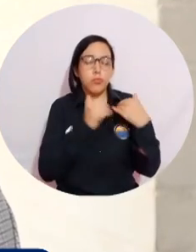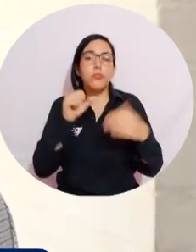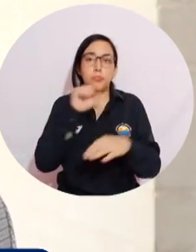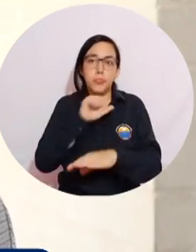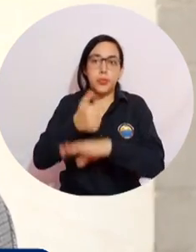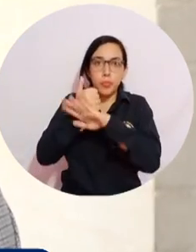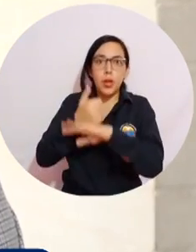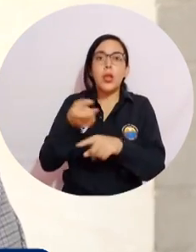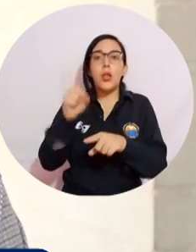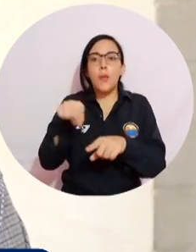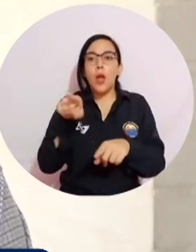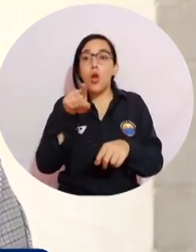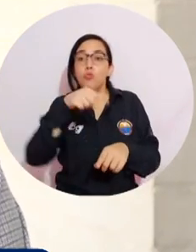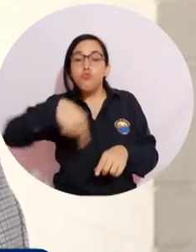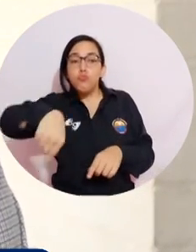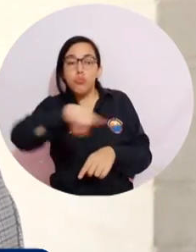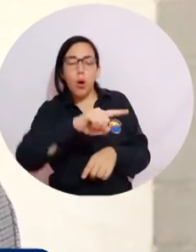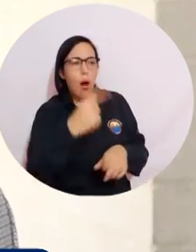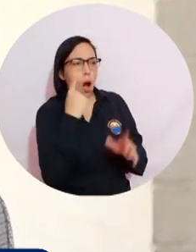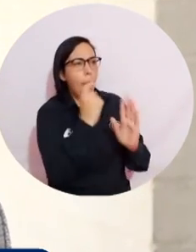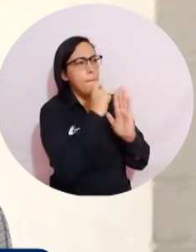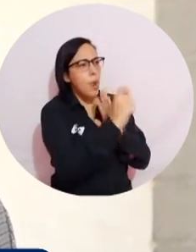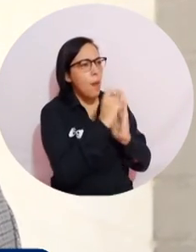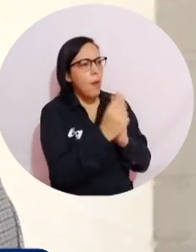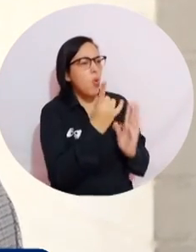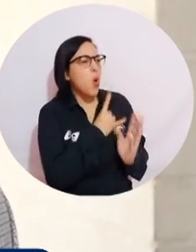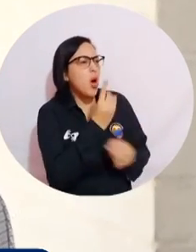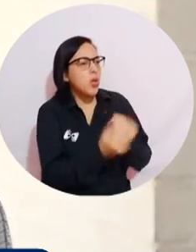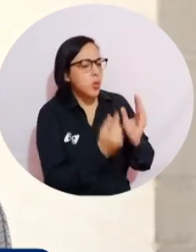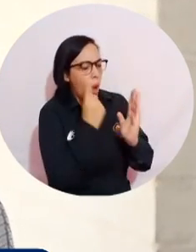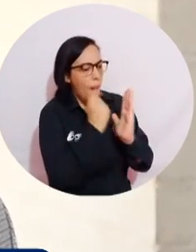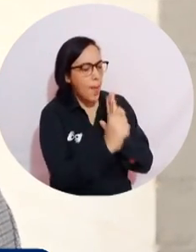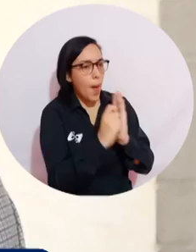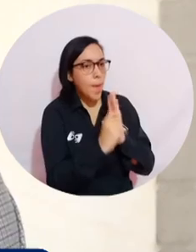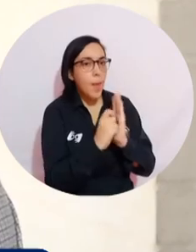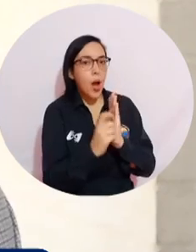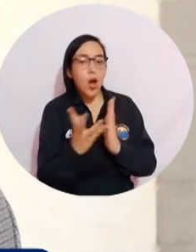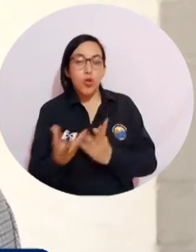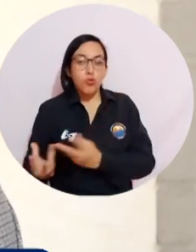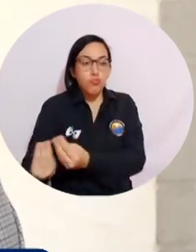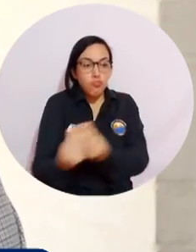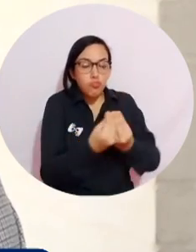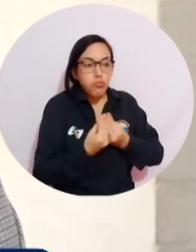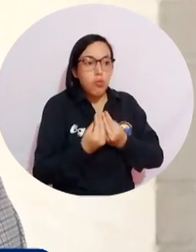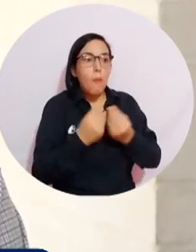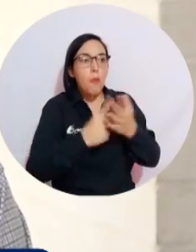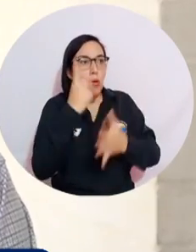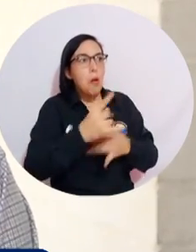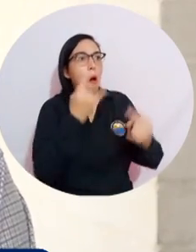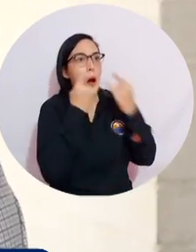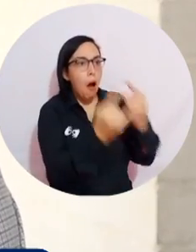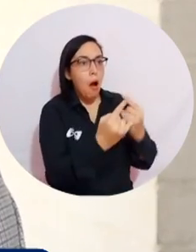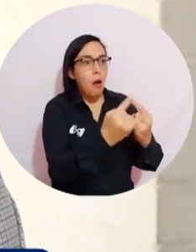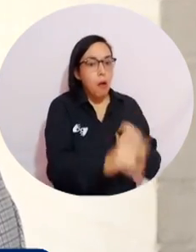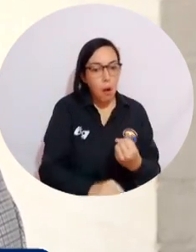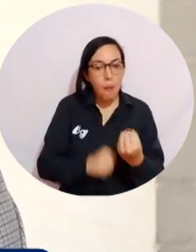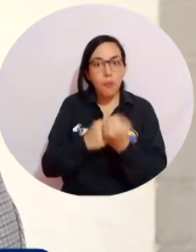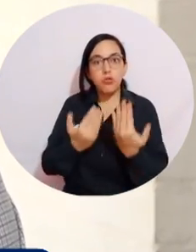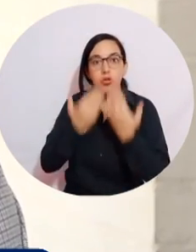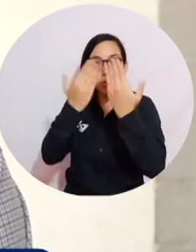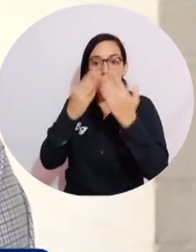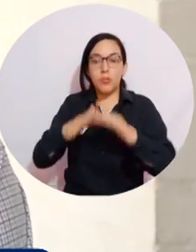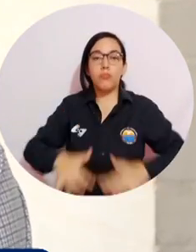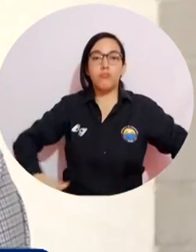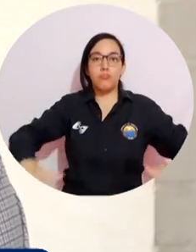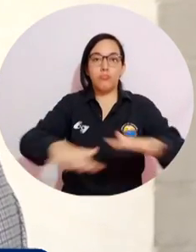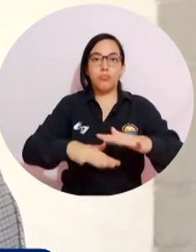el rector tomó nota de ellas y los empresarios tomaron nota de lo que está haciendo la universidad para entre todos sacar adelante proyectos que sean